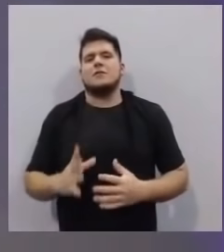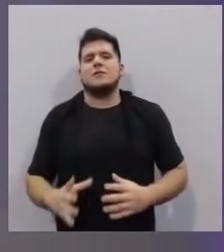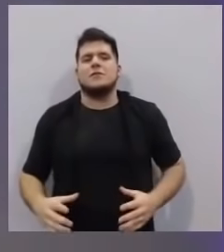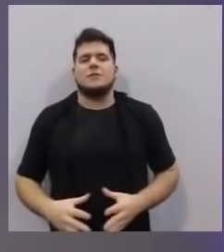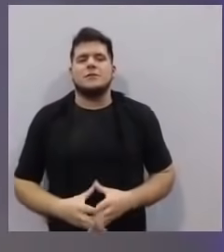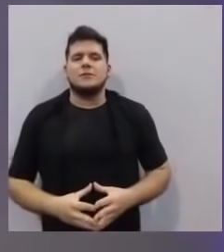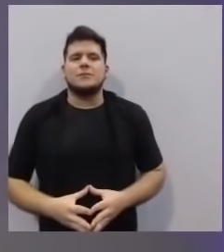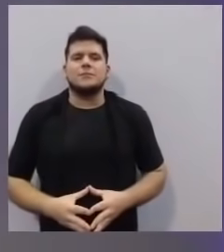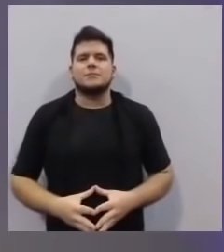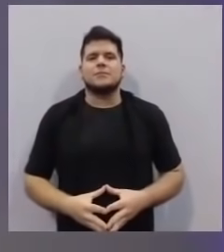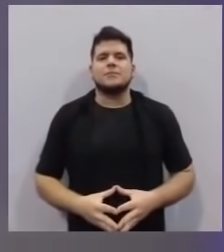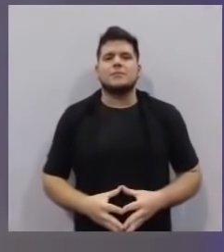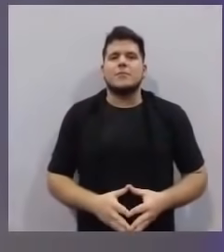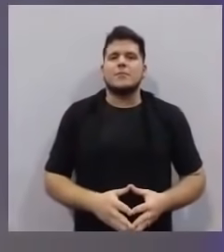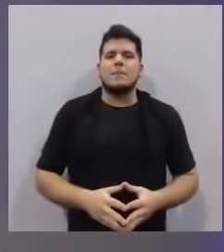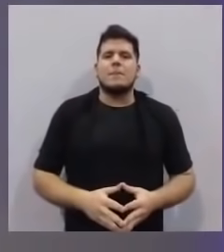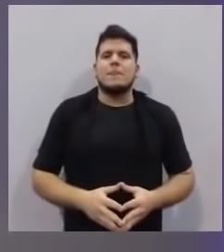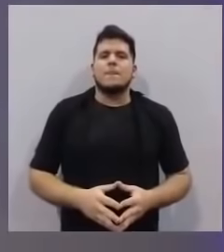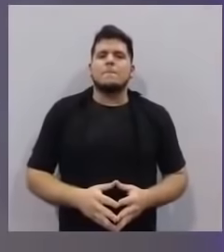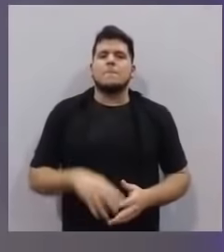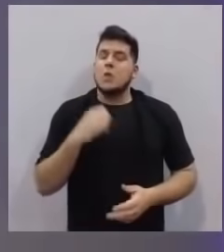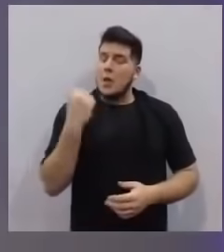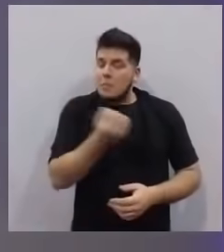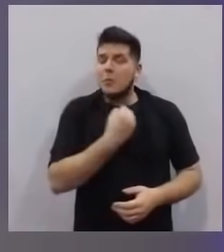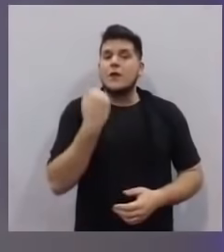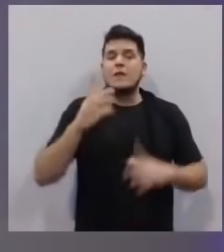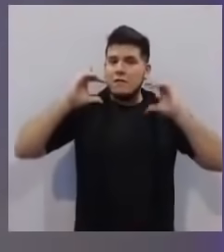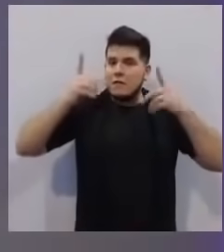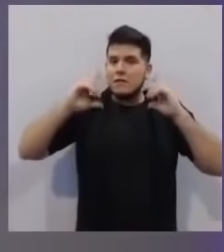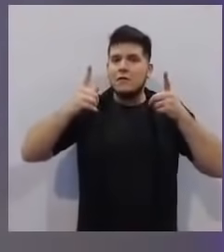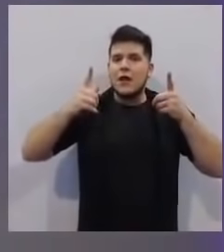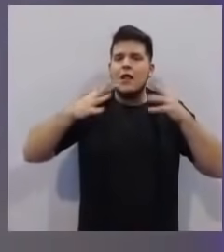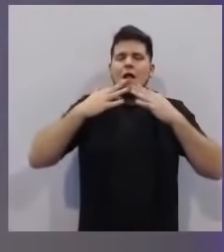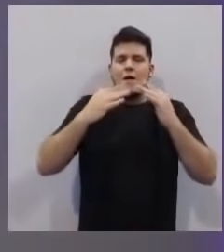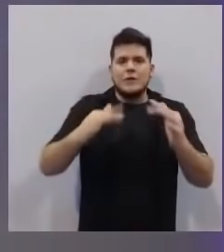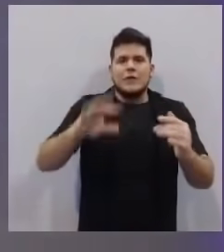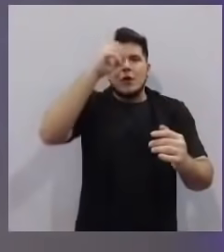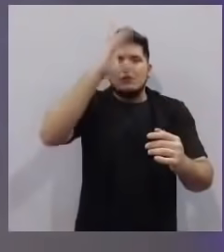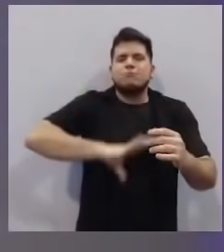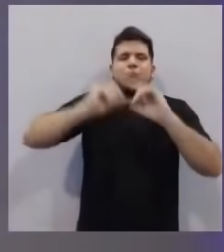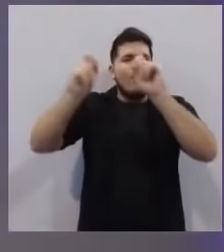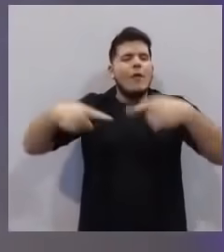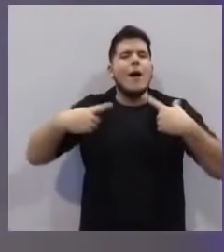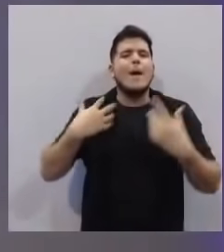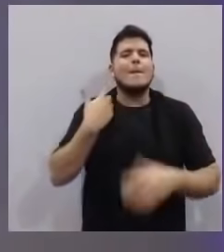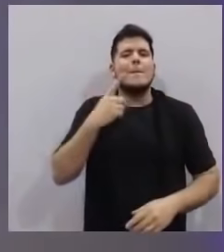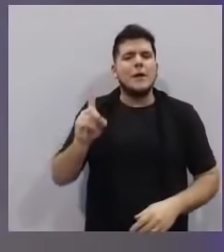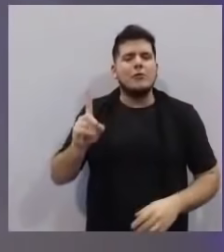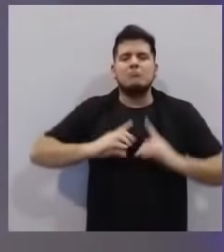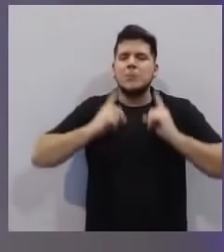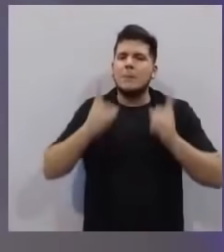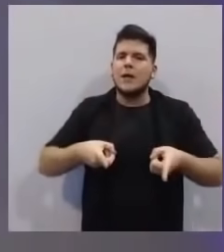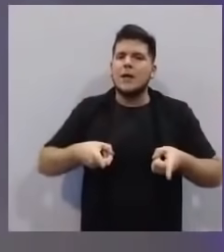pero tengo mis brazos abiertos mi corazón abierto le doy gracias al padre al hijo y al